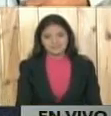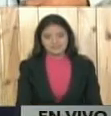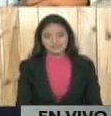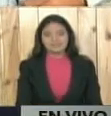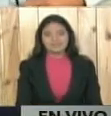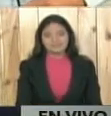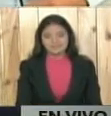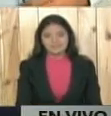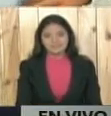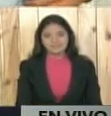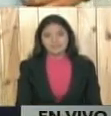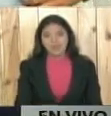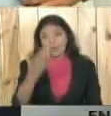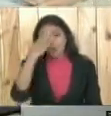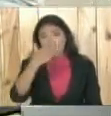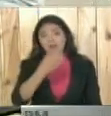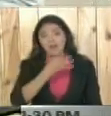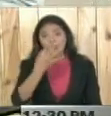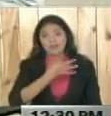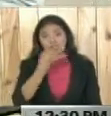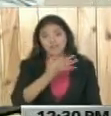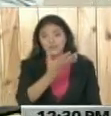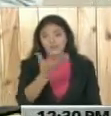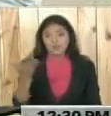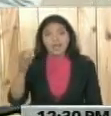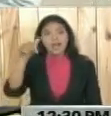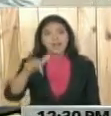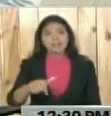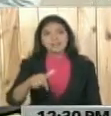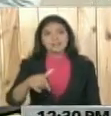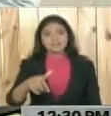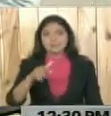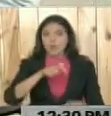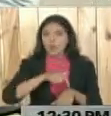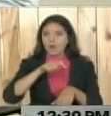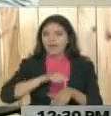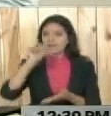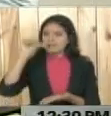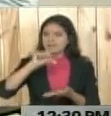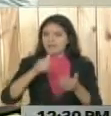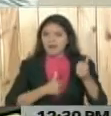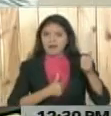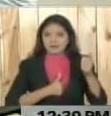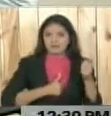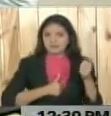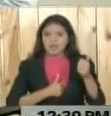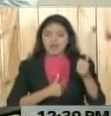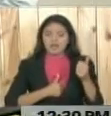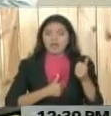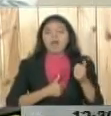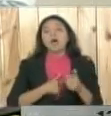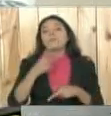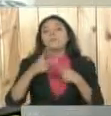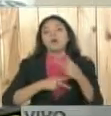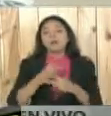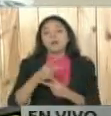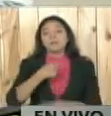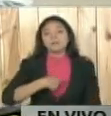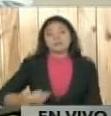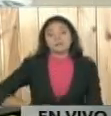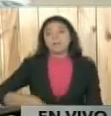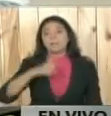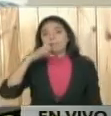Sí, muy buenas tardes, amigos de Venezolana de Televisión. Nos encontramos en la Hora de la Salsa, el programa radial del presidente de la República, Nicolás Maduro.